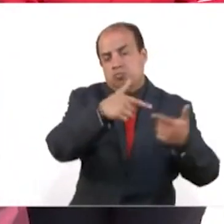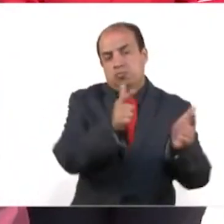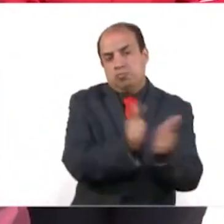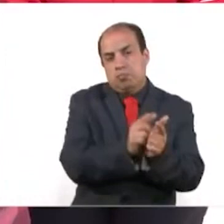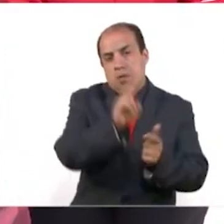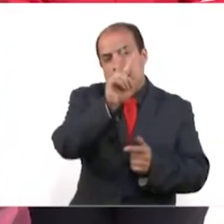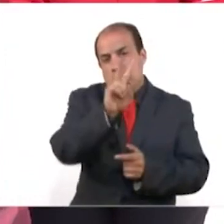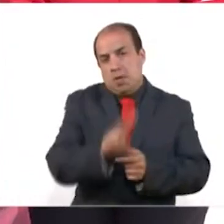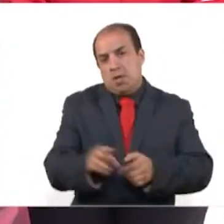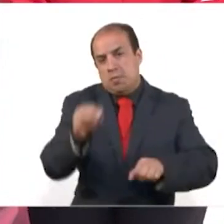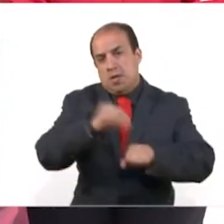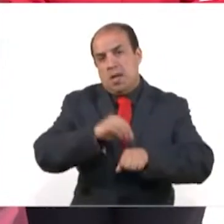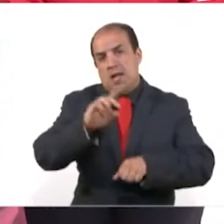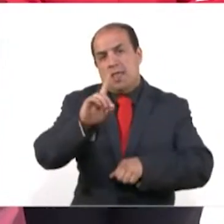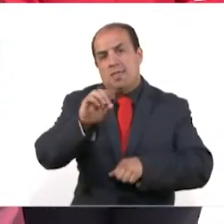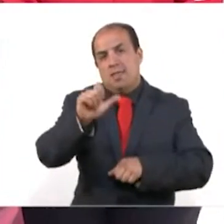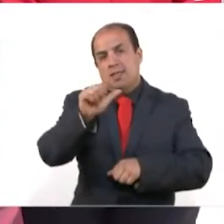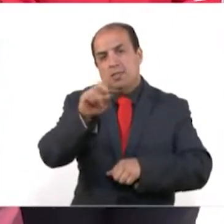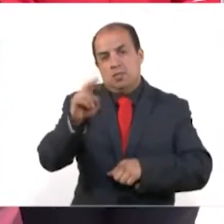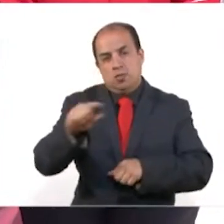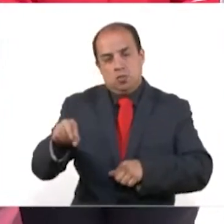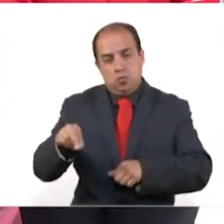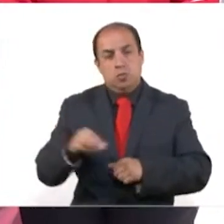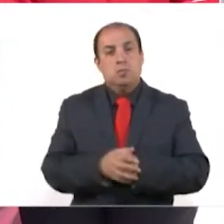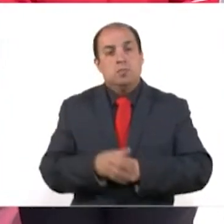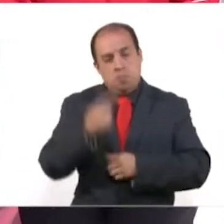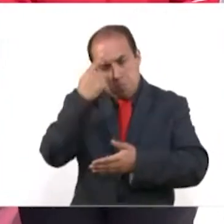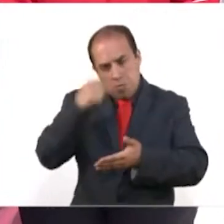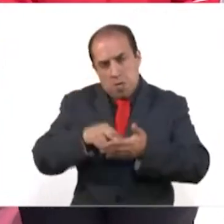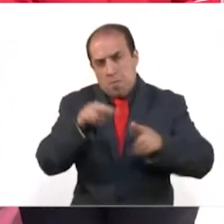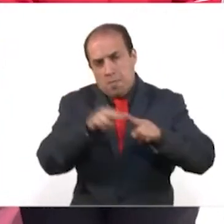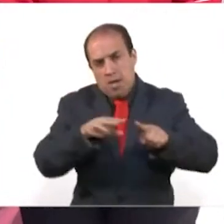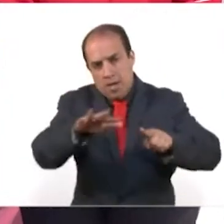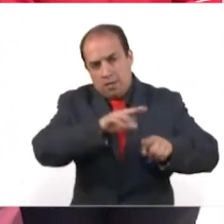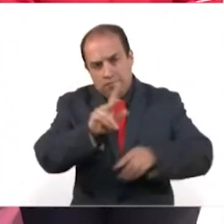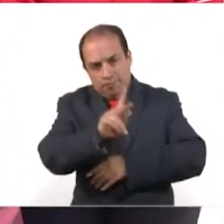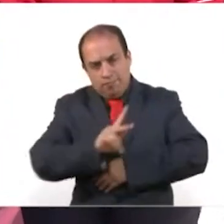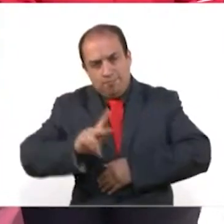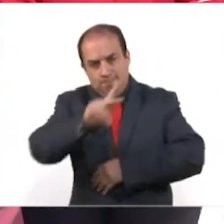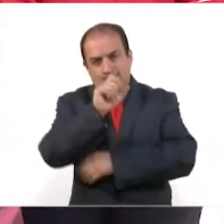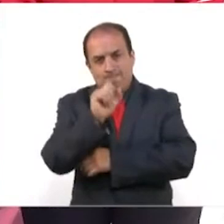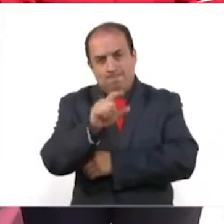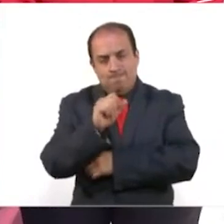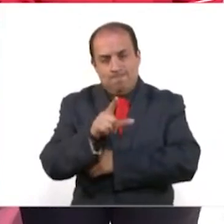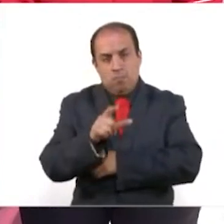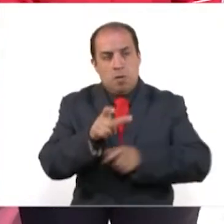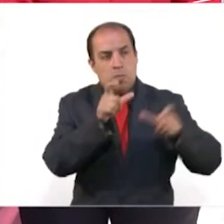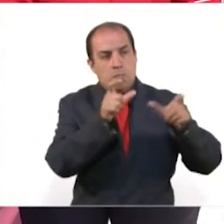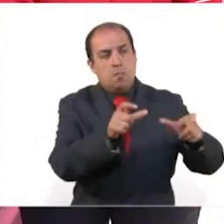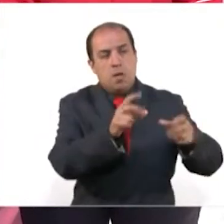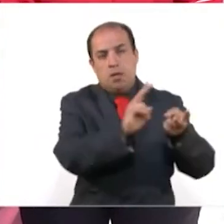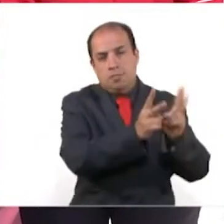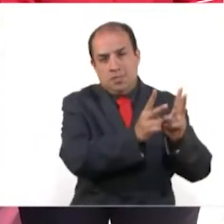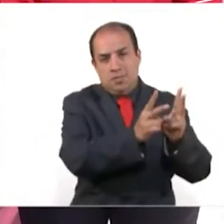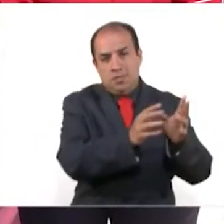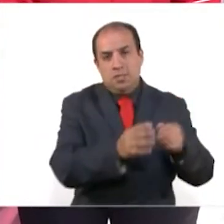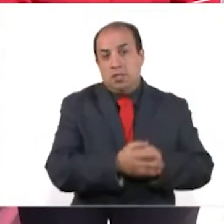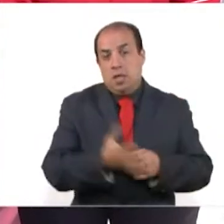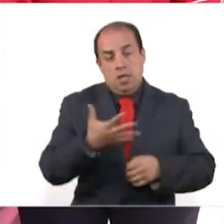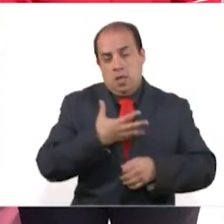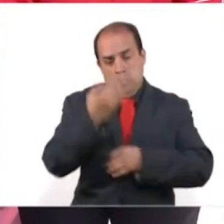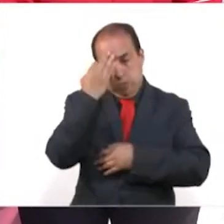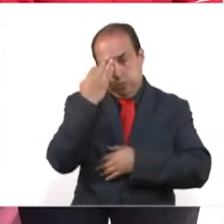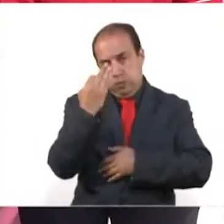danzón. Yo creo que los parques, los espacios públicos, también protegiendo a los vecinos, siempre y cuando no sea muy